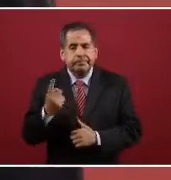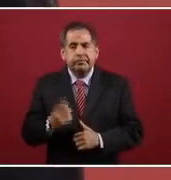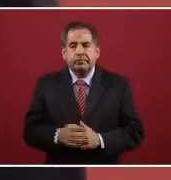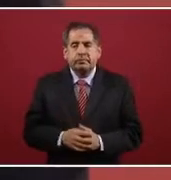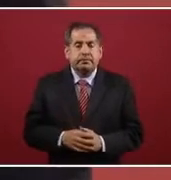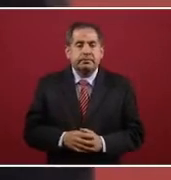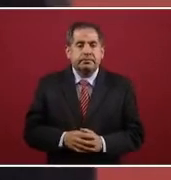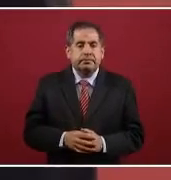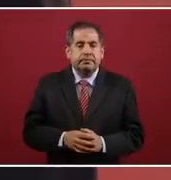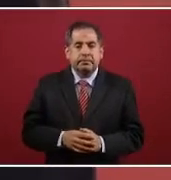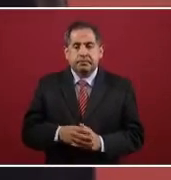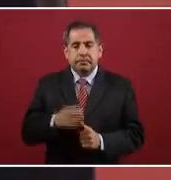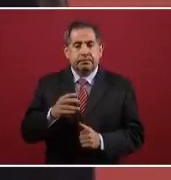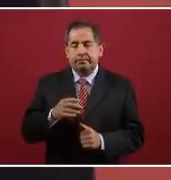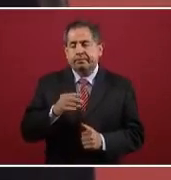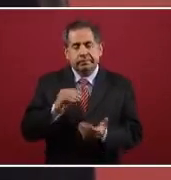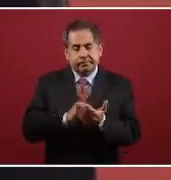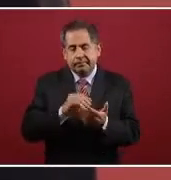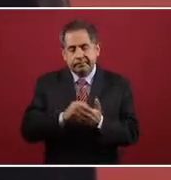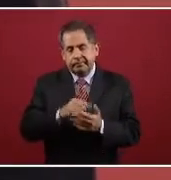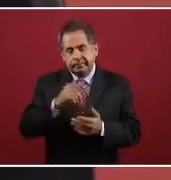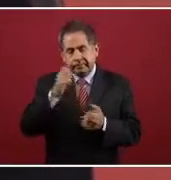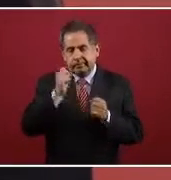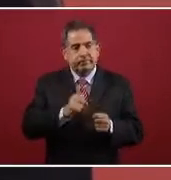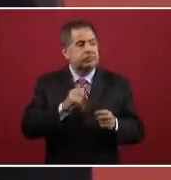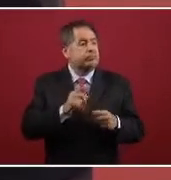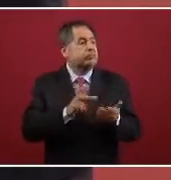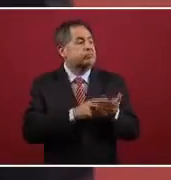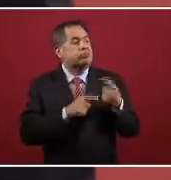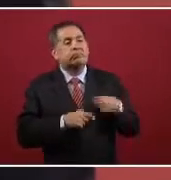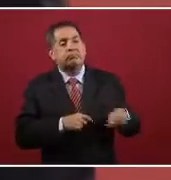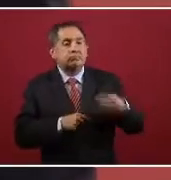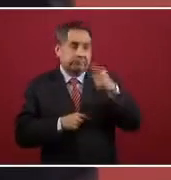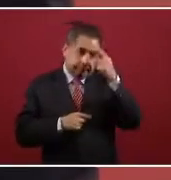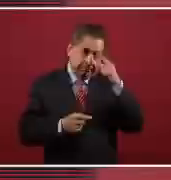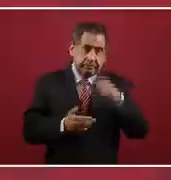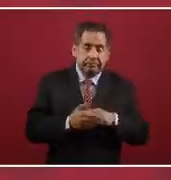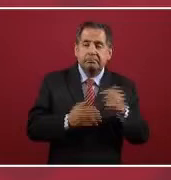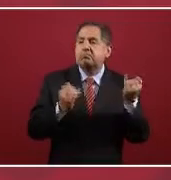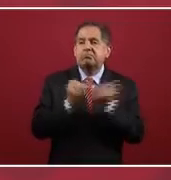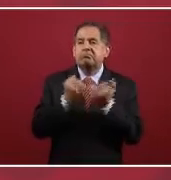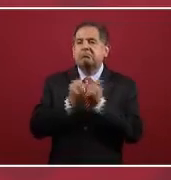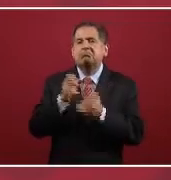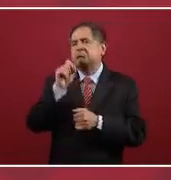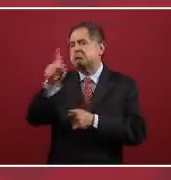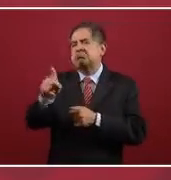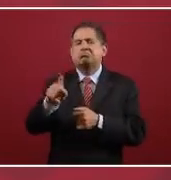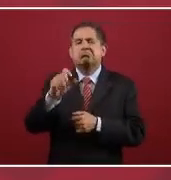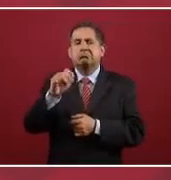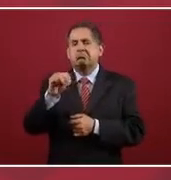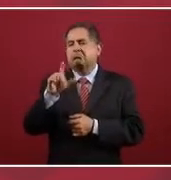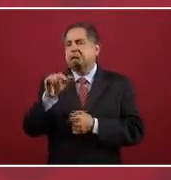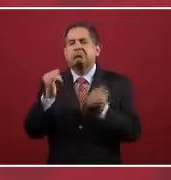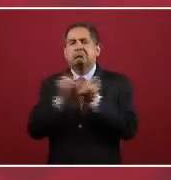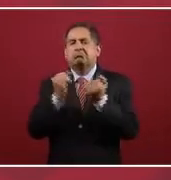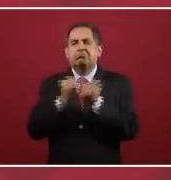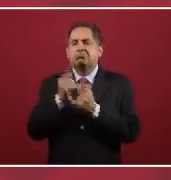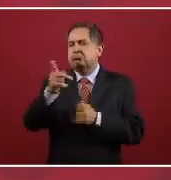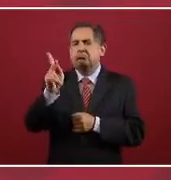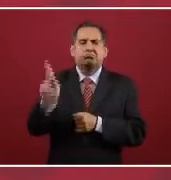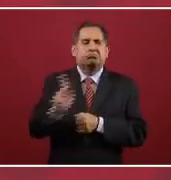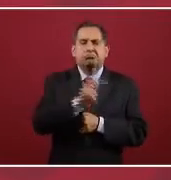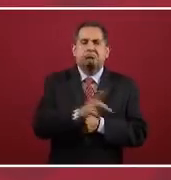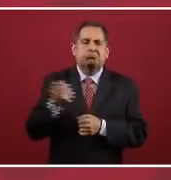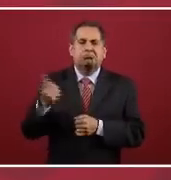porque no falta quienes estén pensando, porque creen que somos iguales de autoritarios como